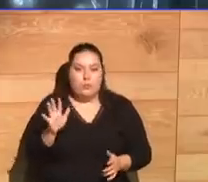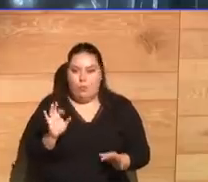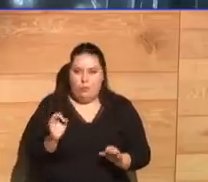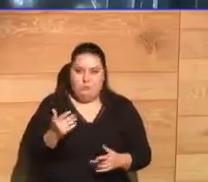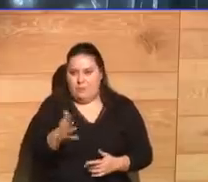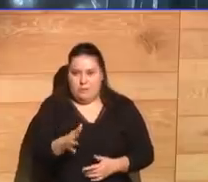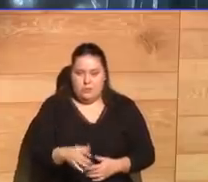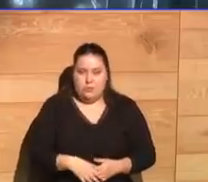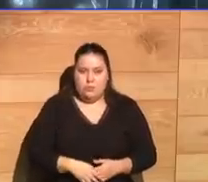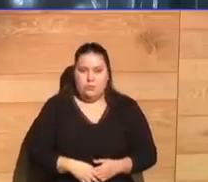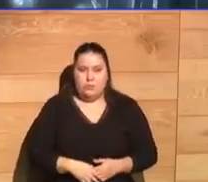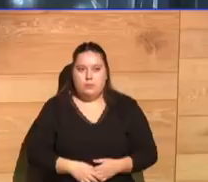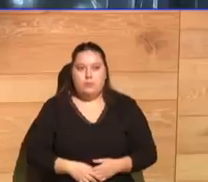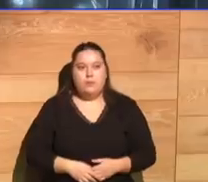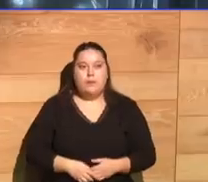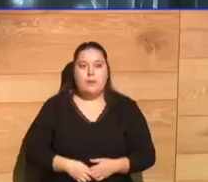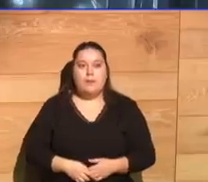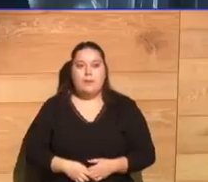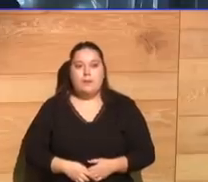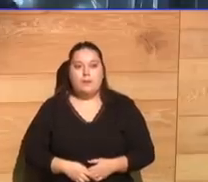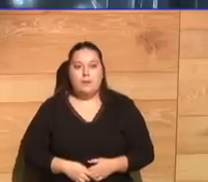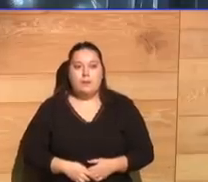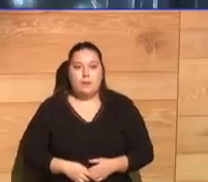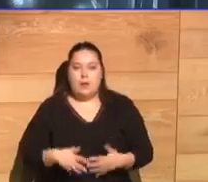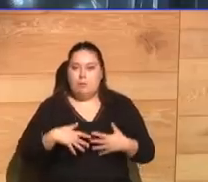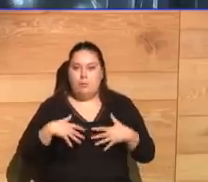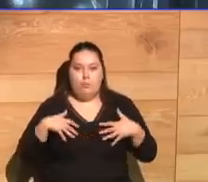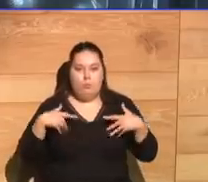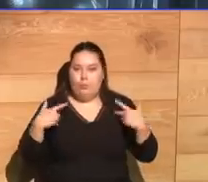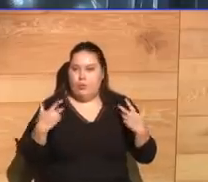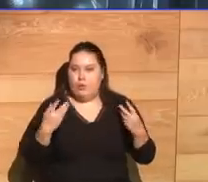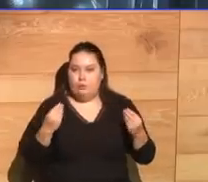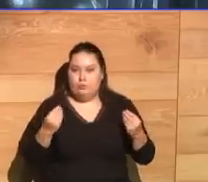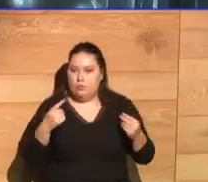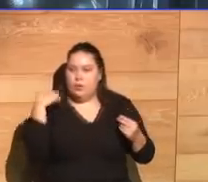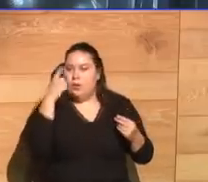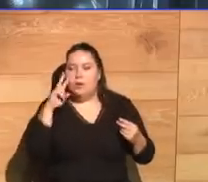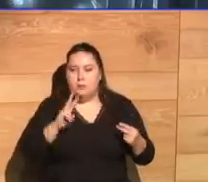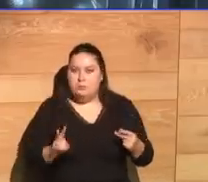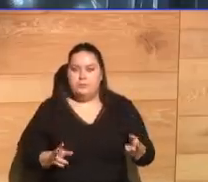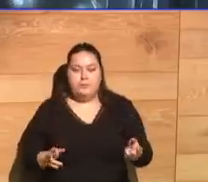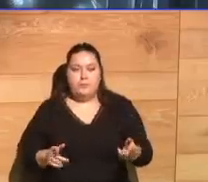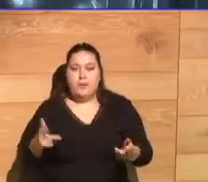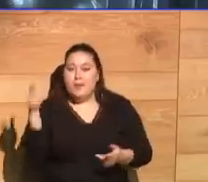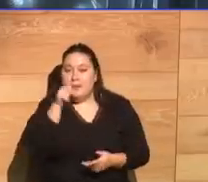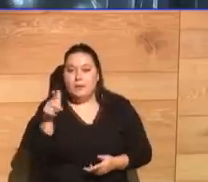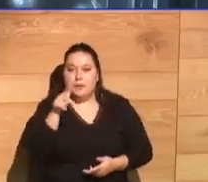así ese plano, esa escena, en el que hay un montón de emociones pasando por su cara. Rodar eso